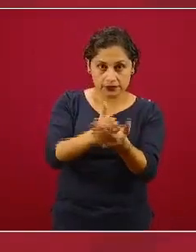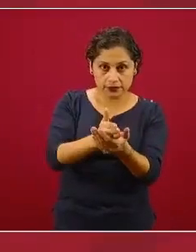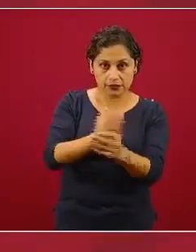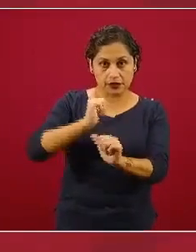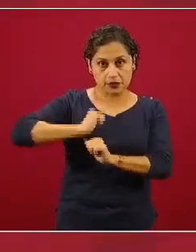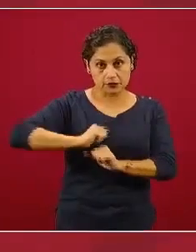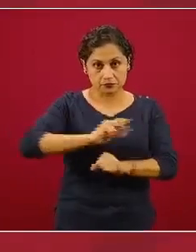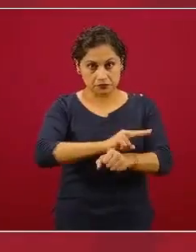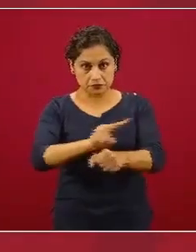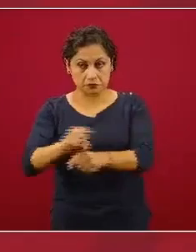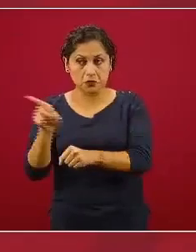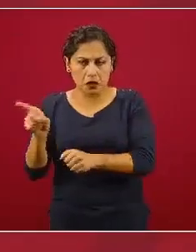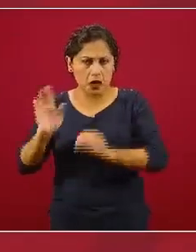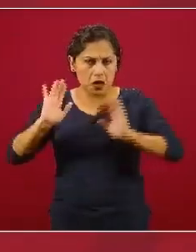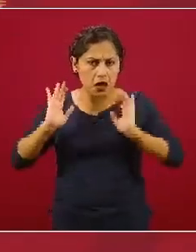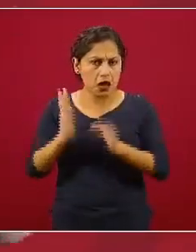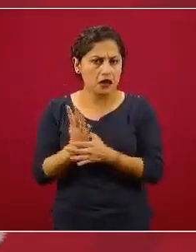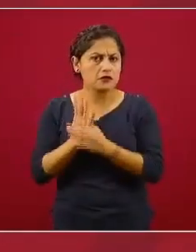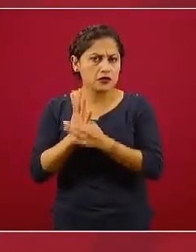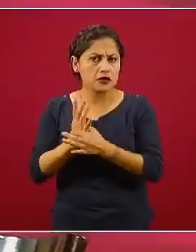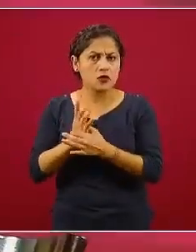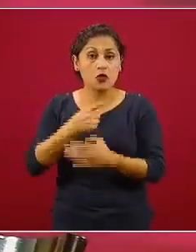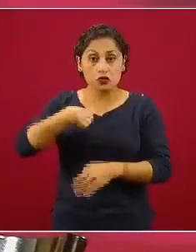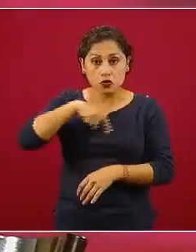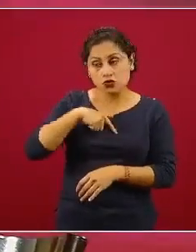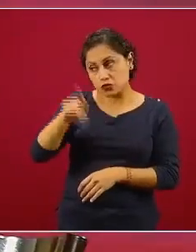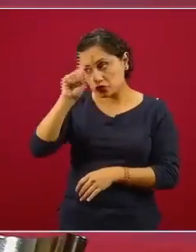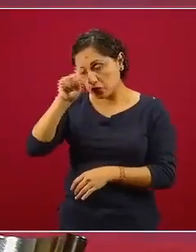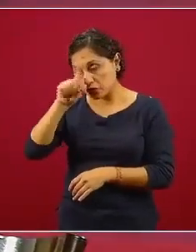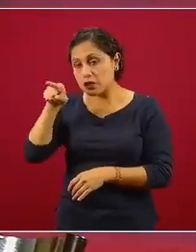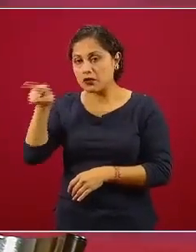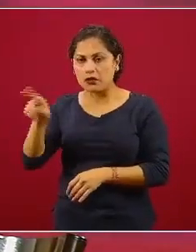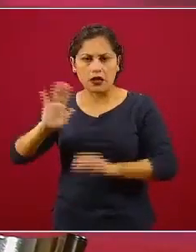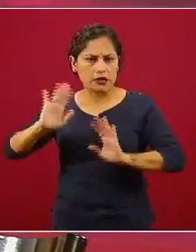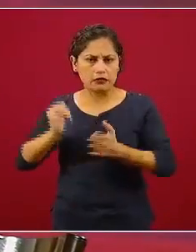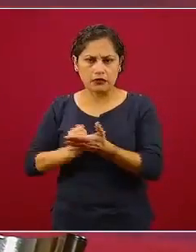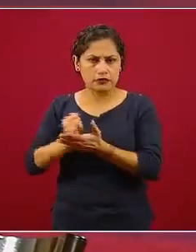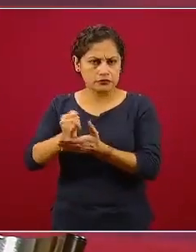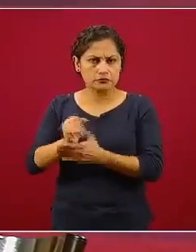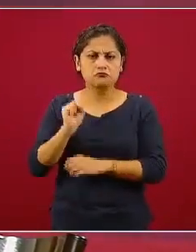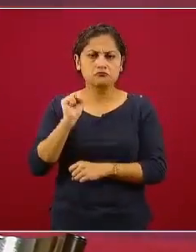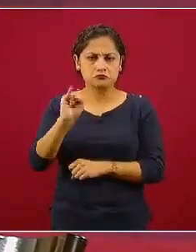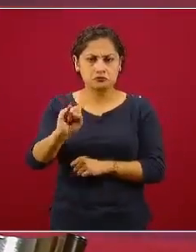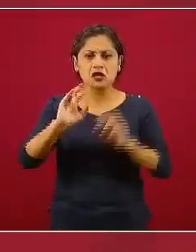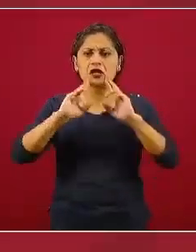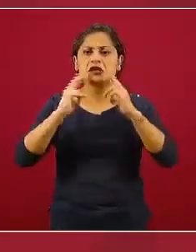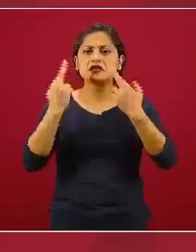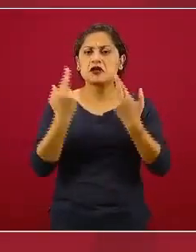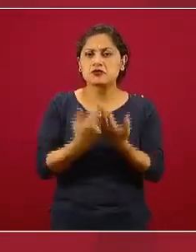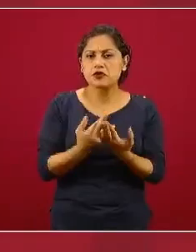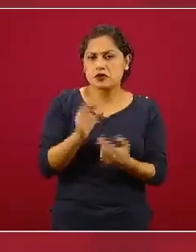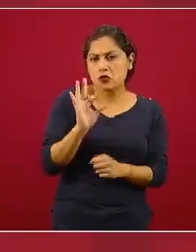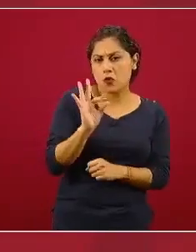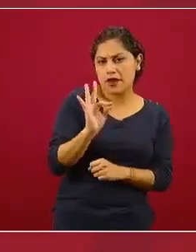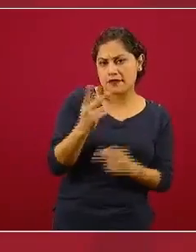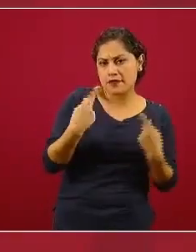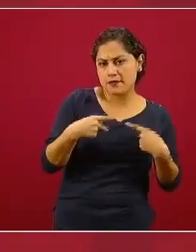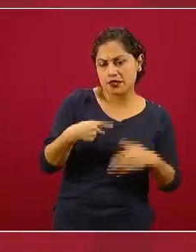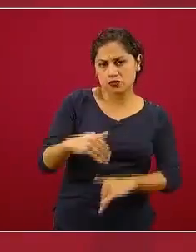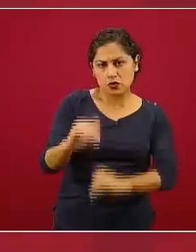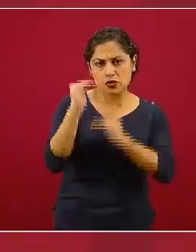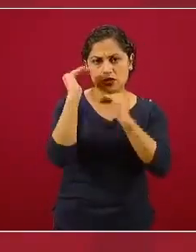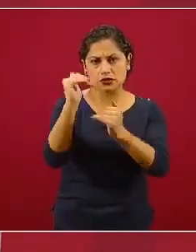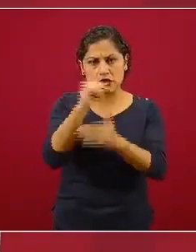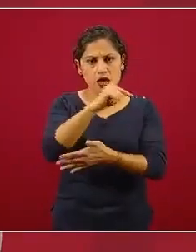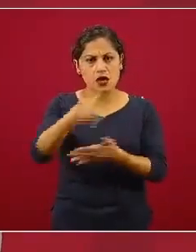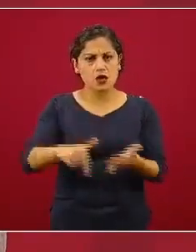hubiéramos recomendado, pero él mismo ya conoce los límites de la jornada de sana distancia y dijo reuniones de unas 40 personas en sitios